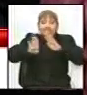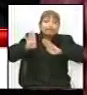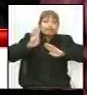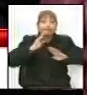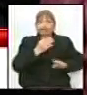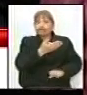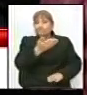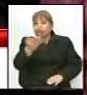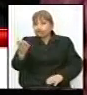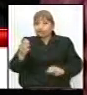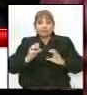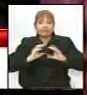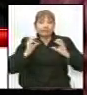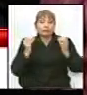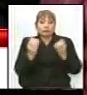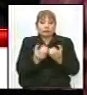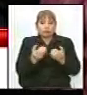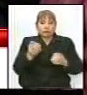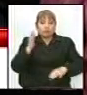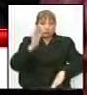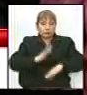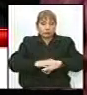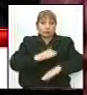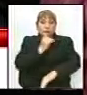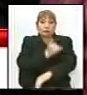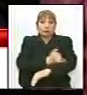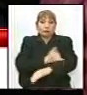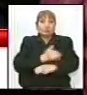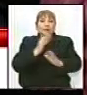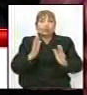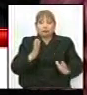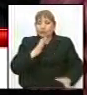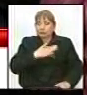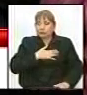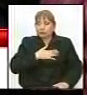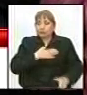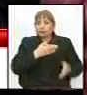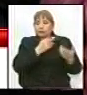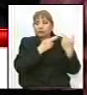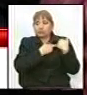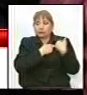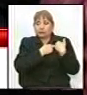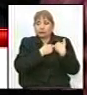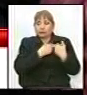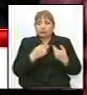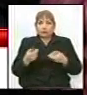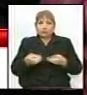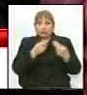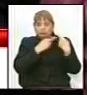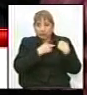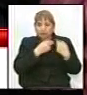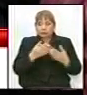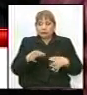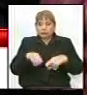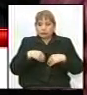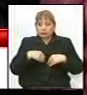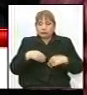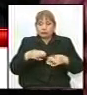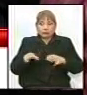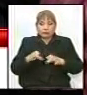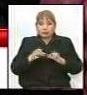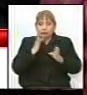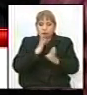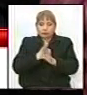congresistas sobre la institución. Es mi responsabilidad, la estoy asumiendo de la manera